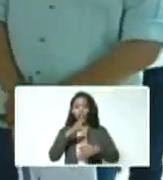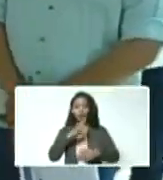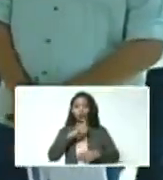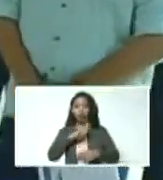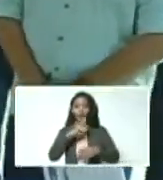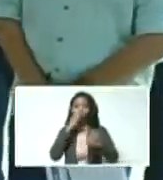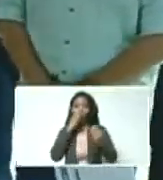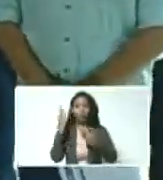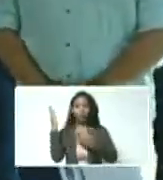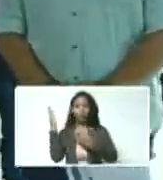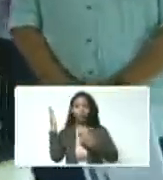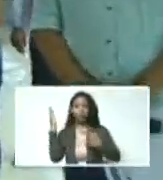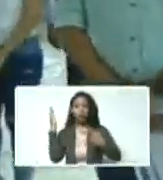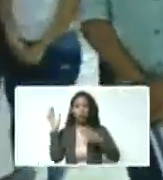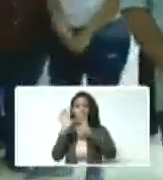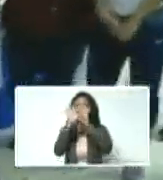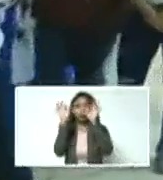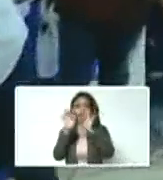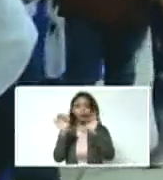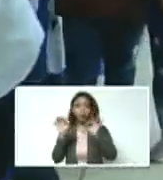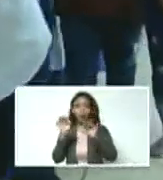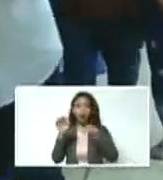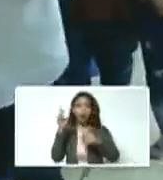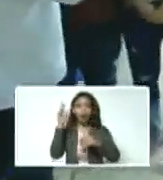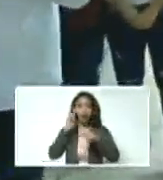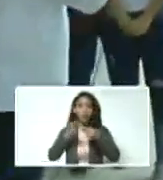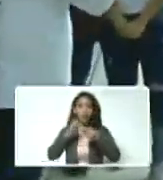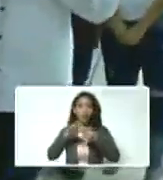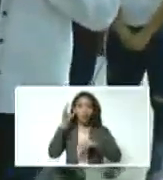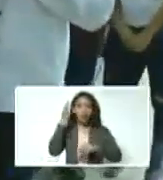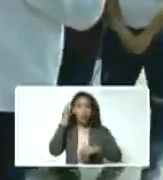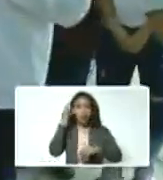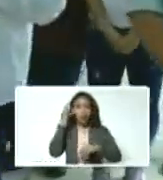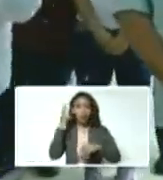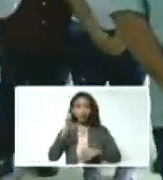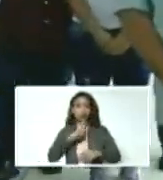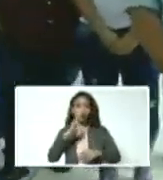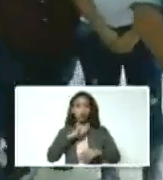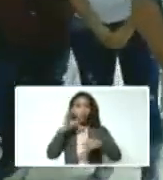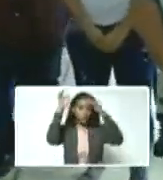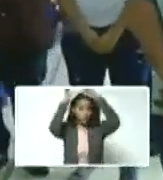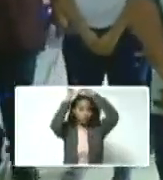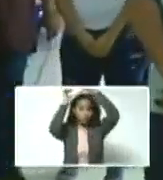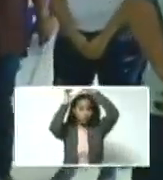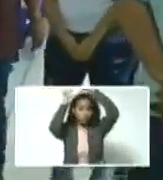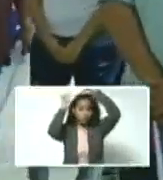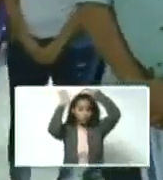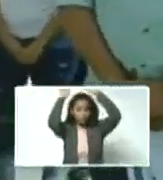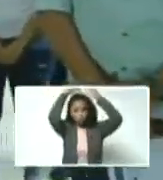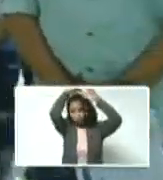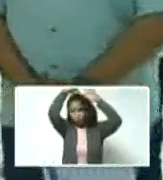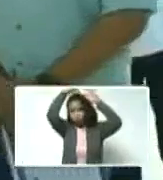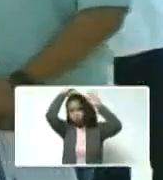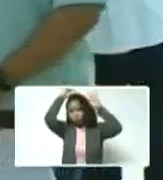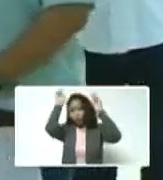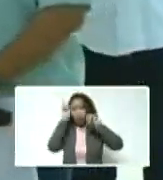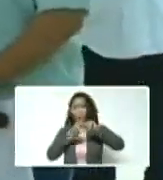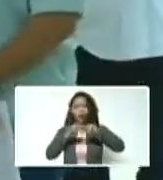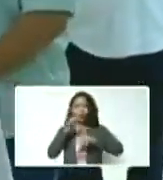vemos aquí, estos lazos para las niñas, que es muy importante la presencia, en este caso de los niños y niñas, que van a